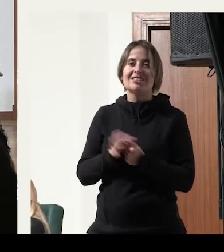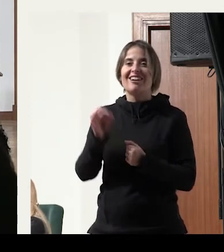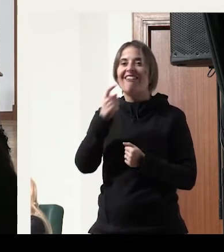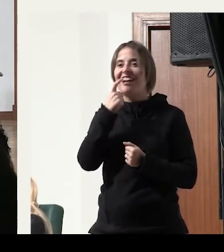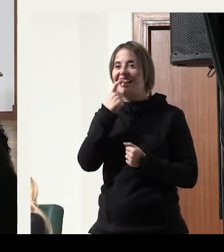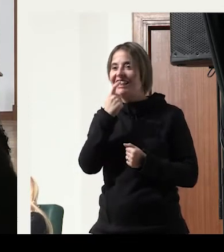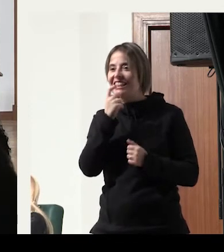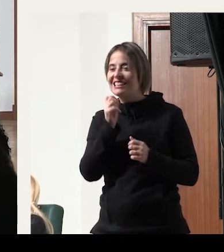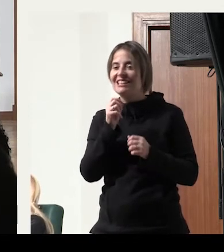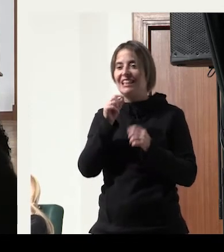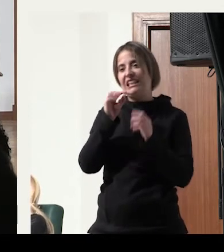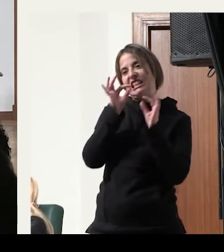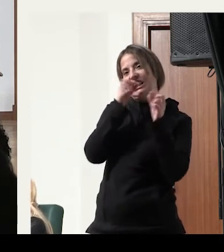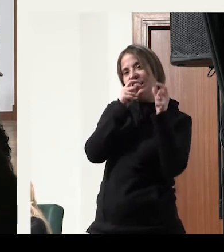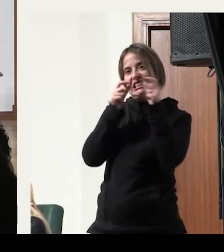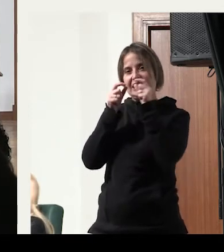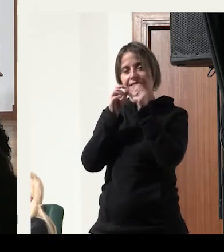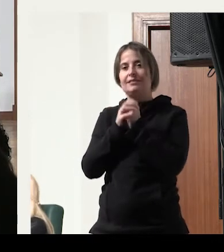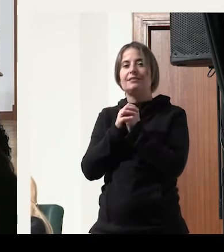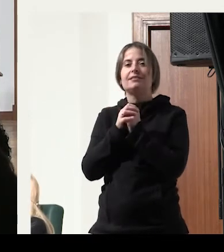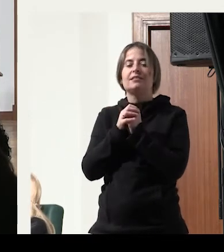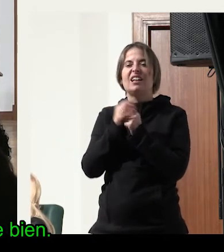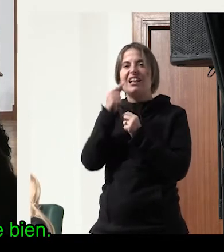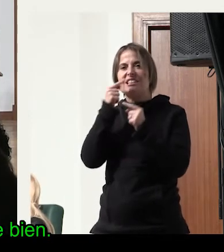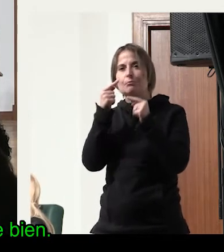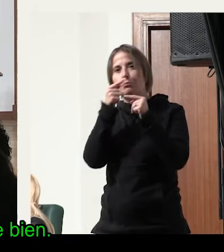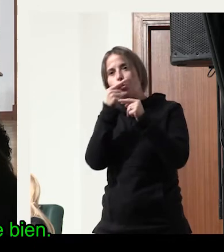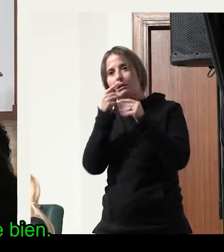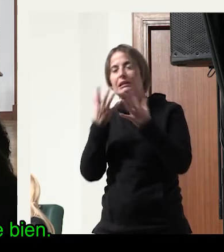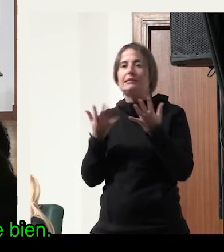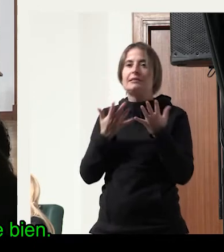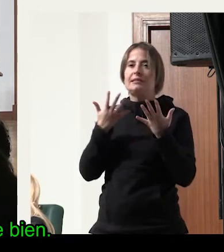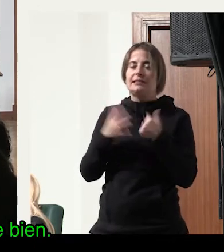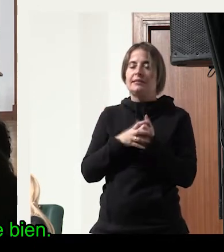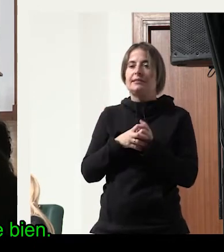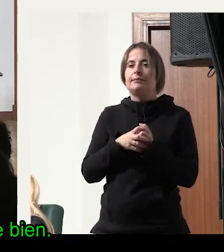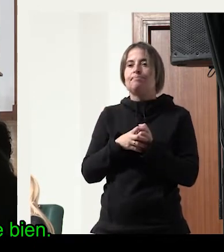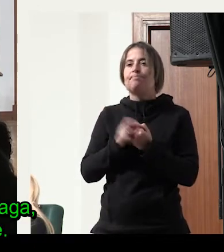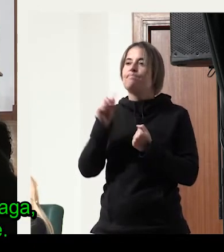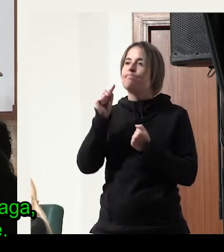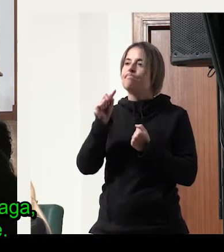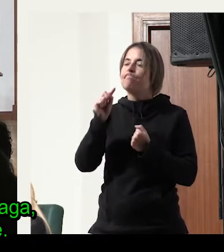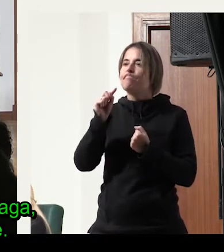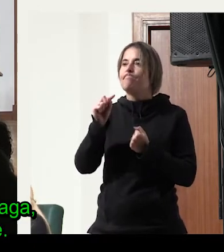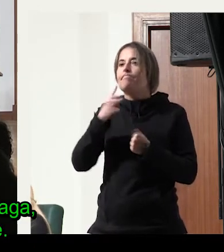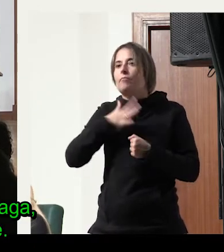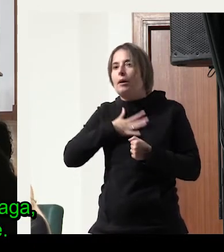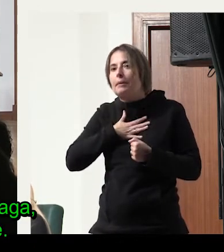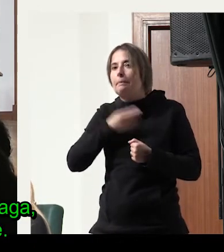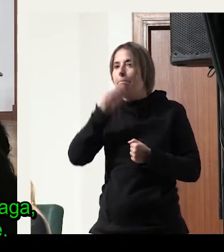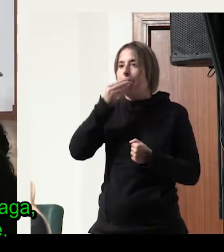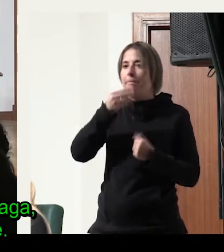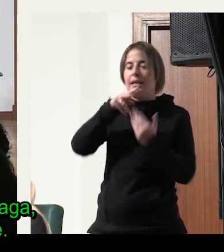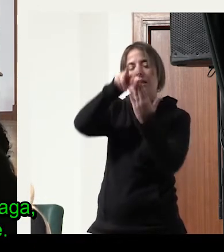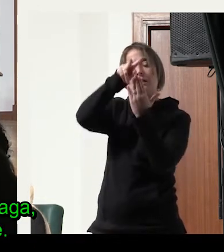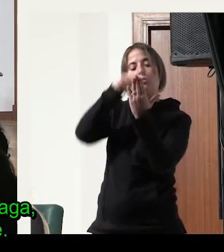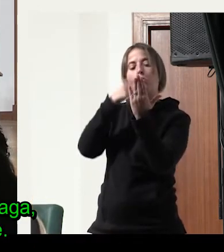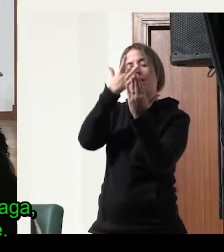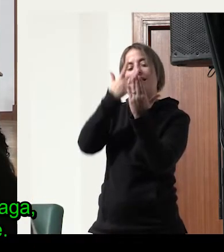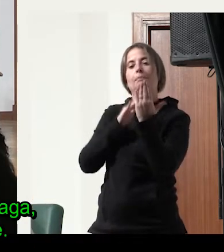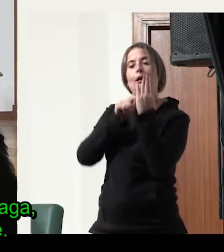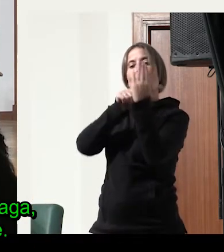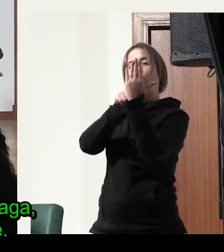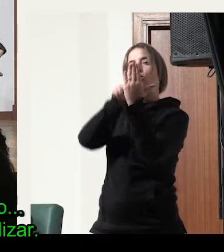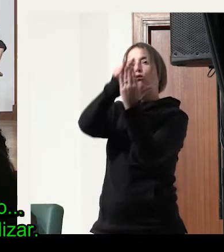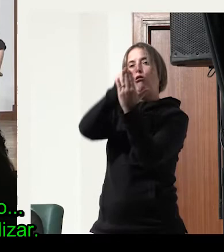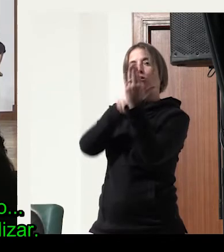van como tal. Y digo, sí. Mira ese diente que se me está moviendo. Bueno, quiero decir, es un ejercicio que a mí me viene bien. No digo que todo el mundo lo tenga que hacer, cada cual verá cómo lo tiene que